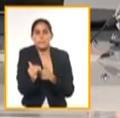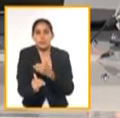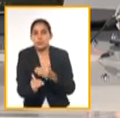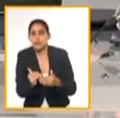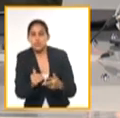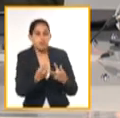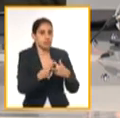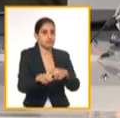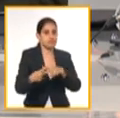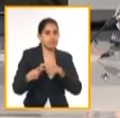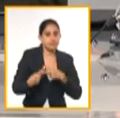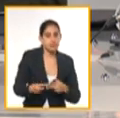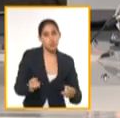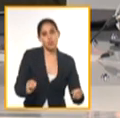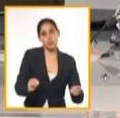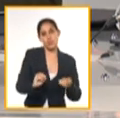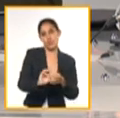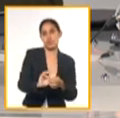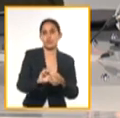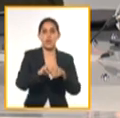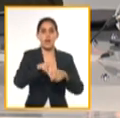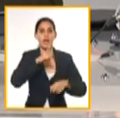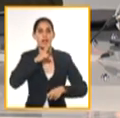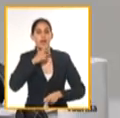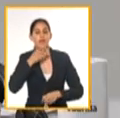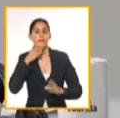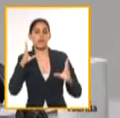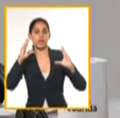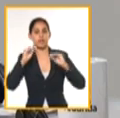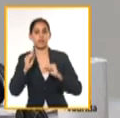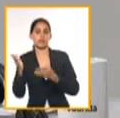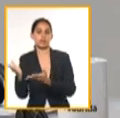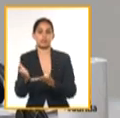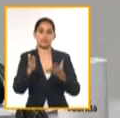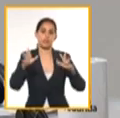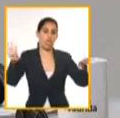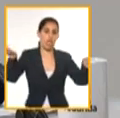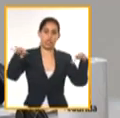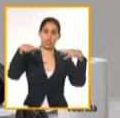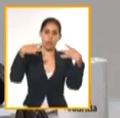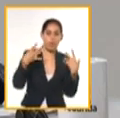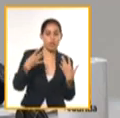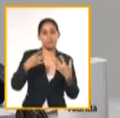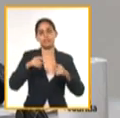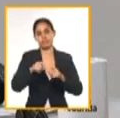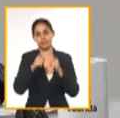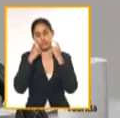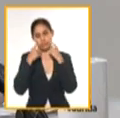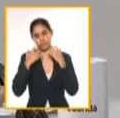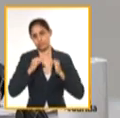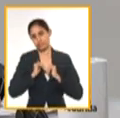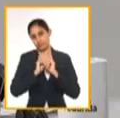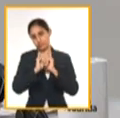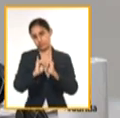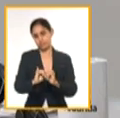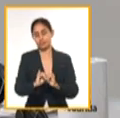en qué momento estamos ahora? Sí, Randy, buenas noches para ti, para todos los televidentes y radiovidentes que están en sintonía con la